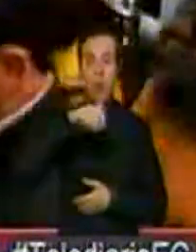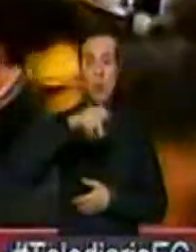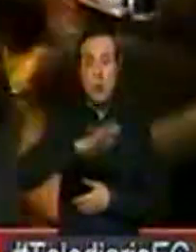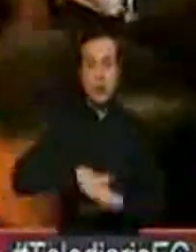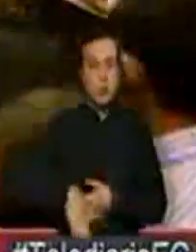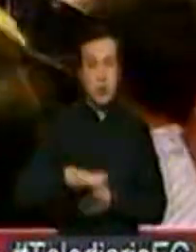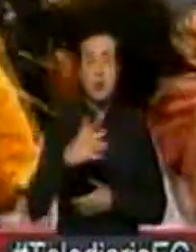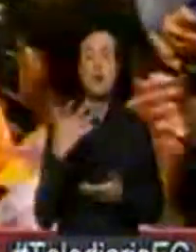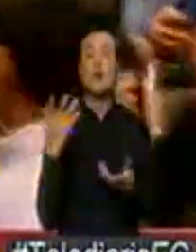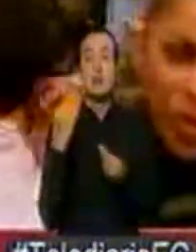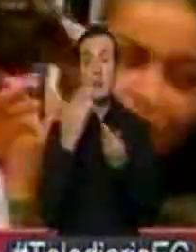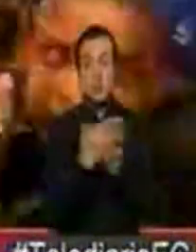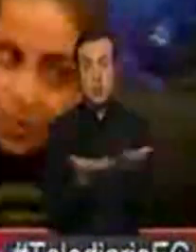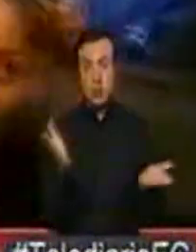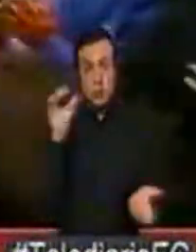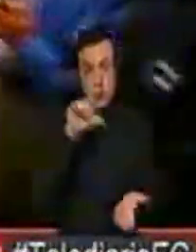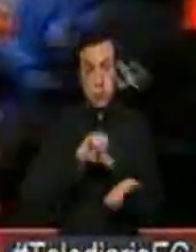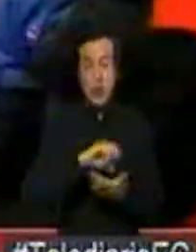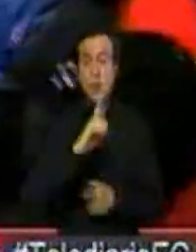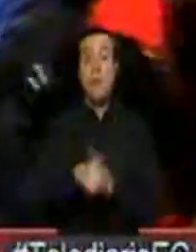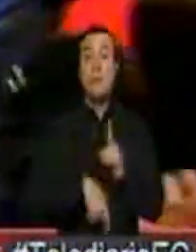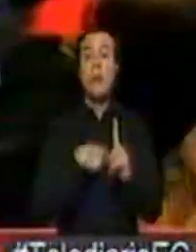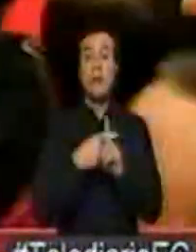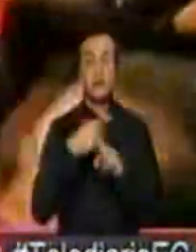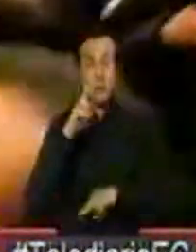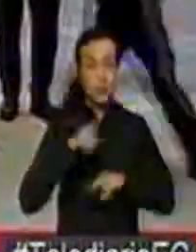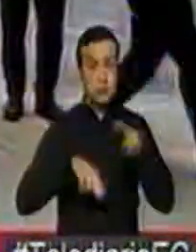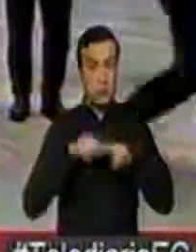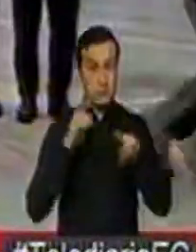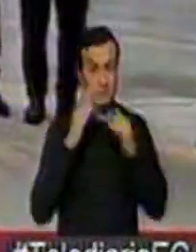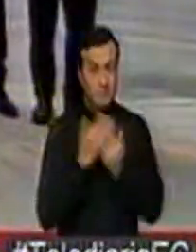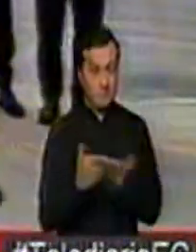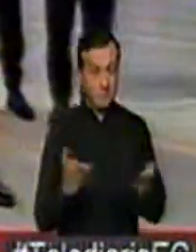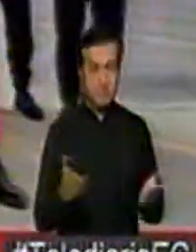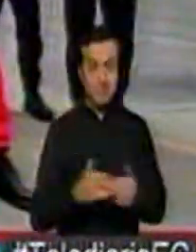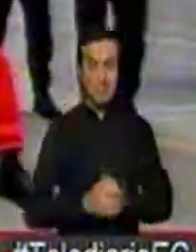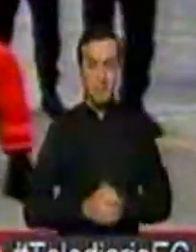potable, equipamiento urbano, así como para la construcción. Alec Llanos, Medios Públicos.